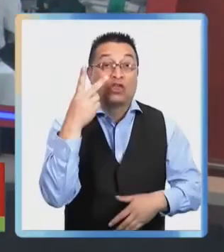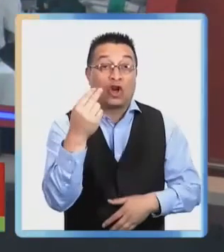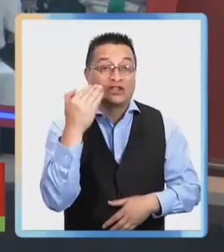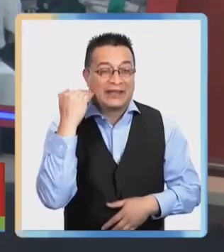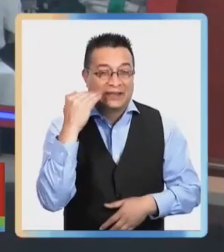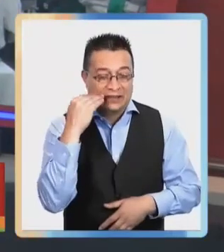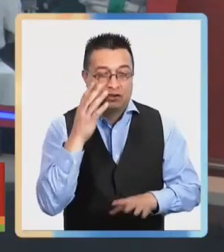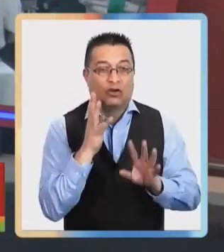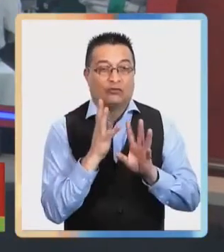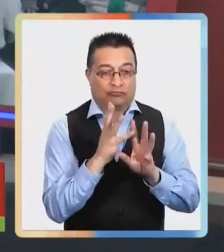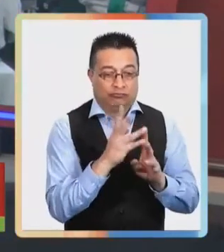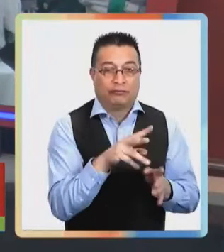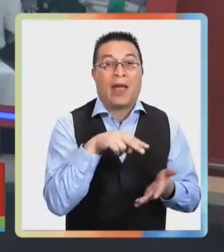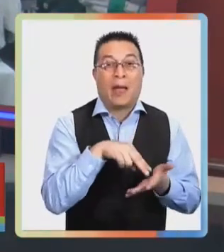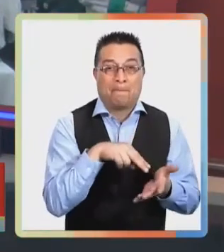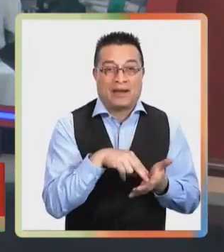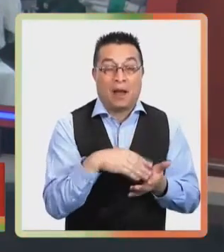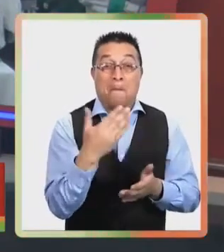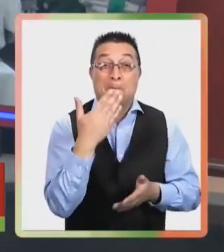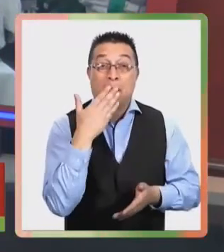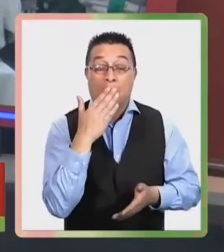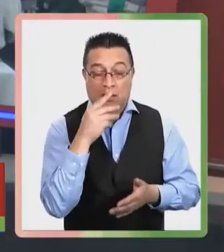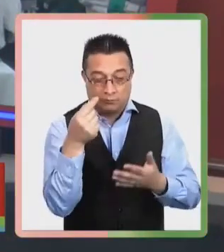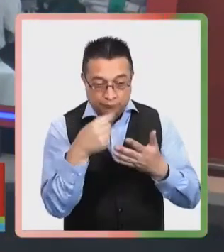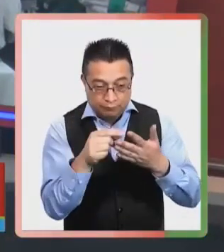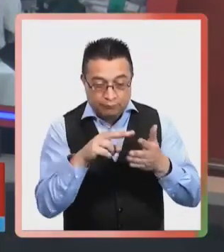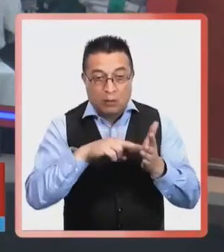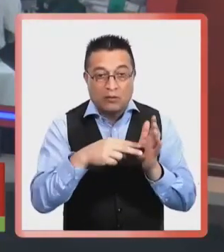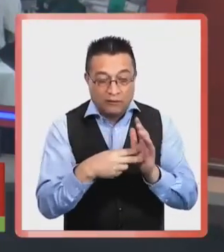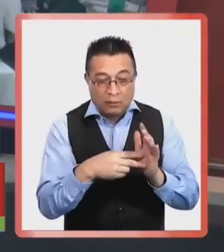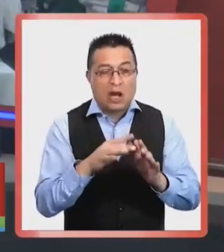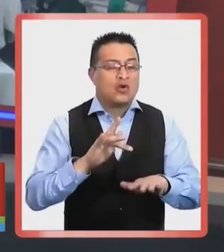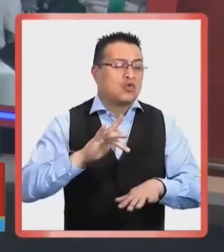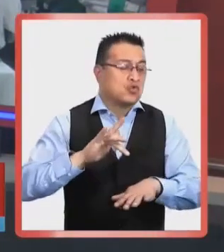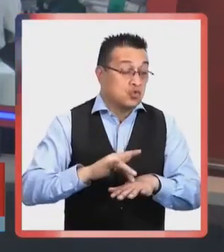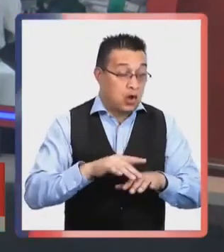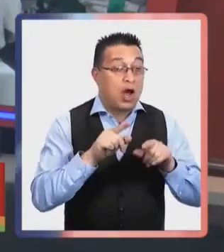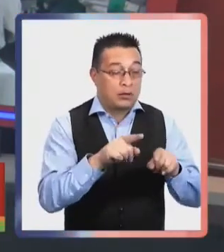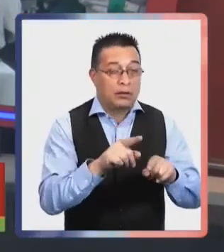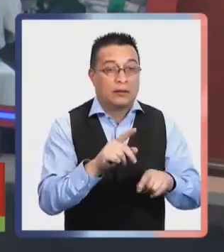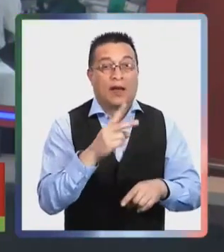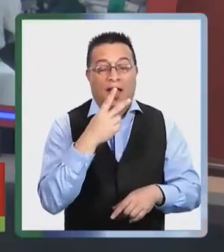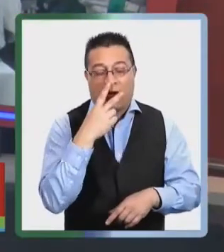12 niños y niñas que estaban en lista de espera. Los especialistas corrigieron patologías de alta